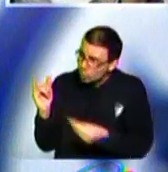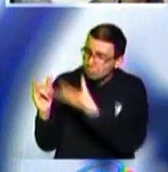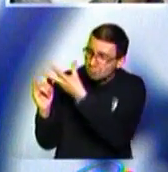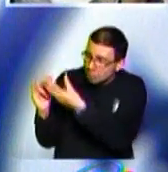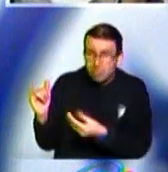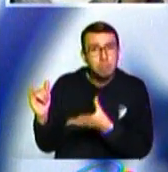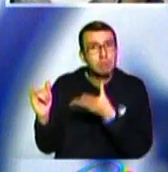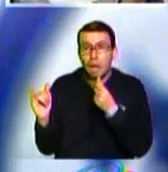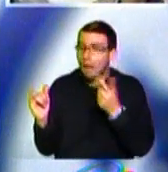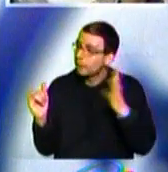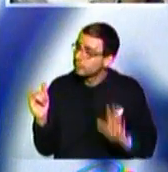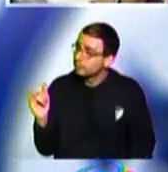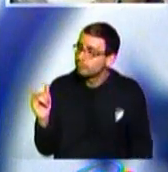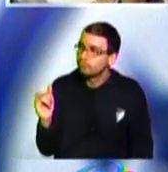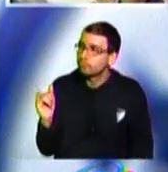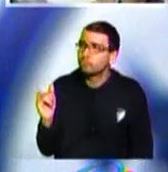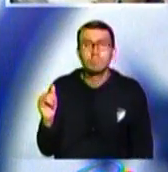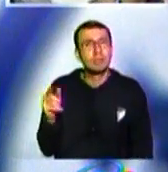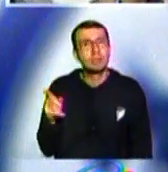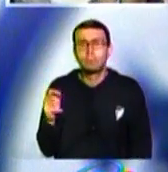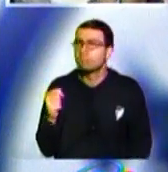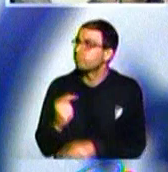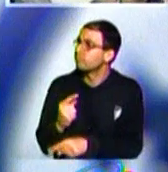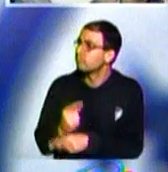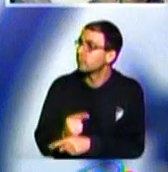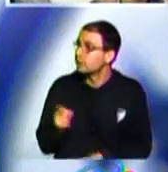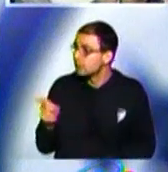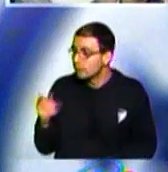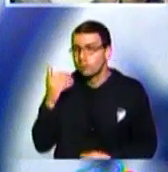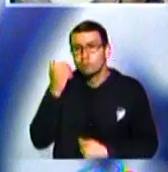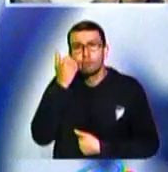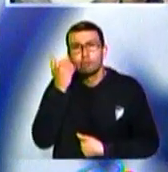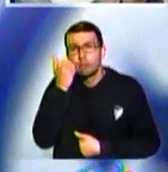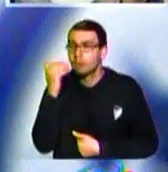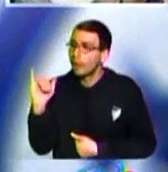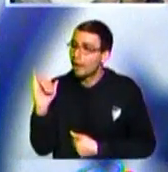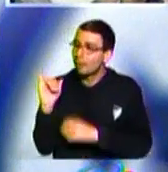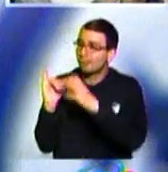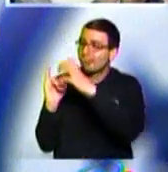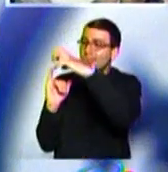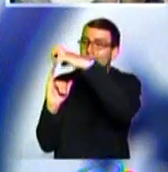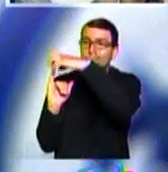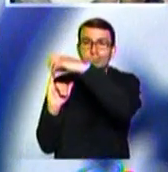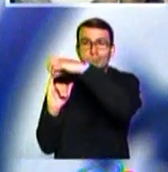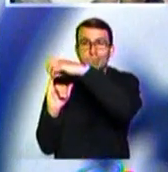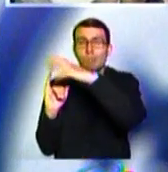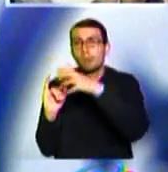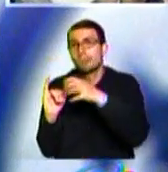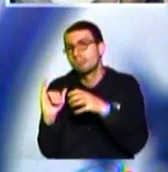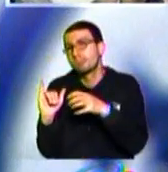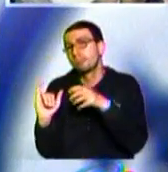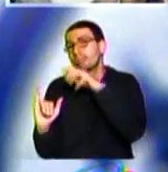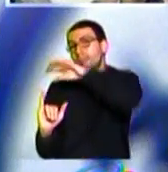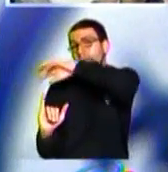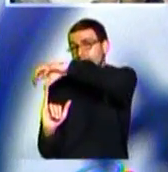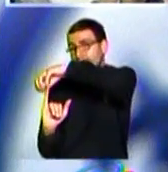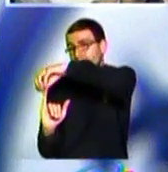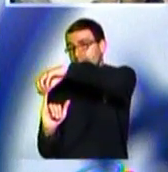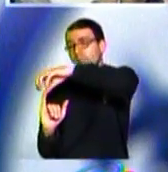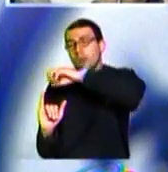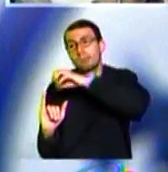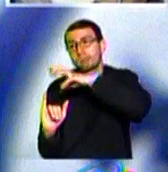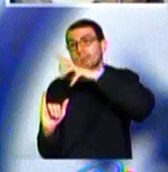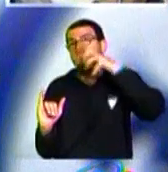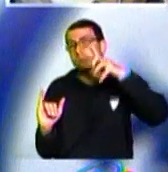ya había orinado. Entonces estábamos ante un quiste, un tumor quístico del ovario, ¿sí? Que en ese momento no podíamos descartar si era